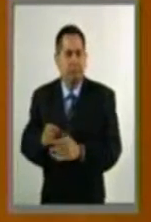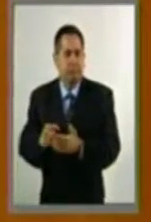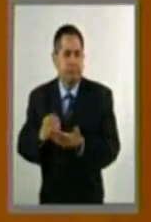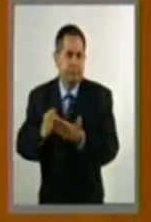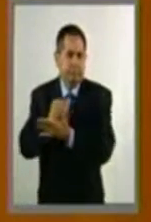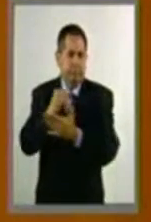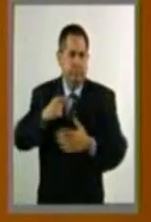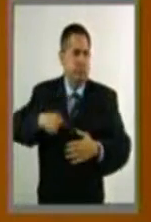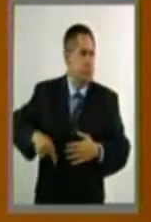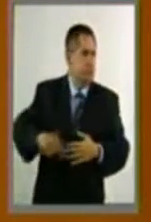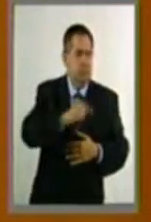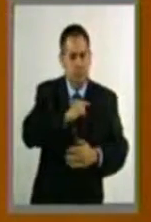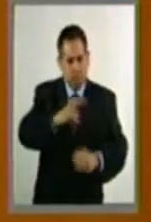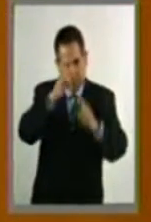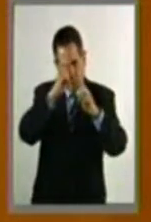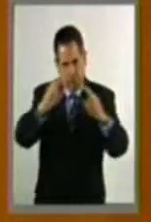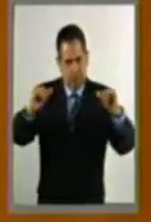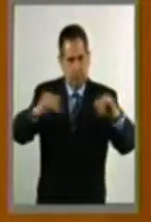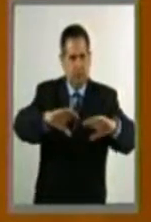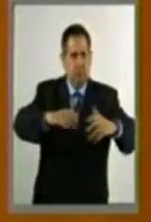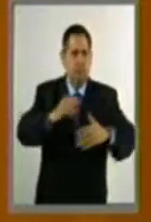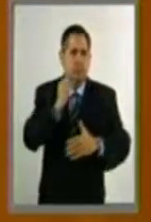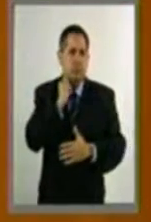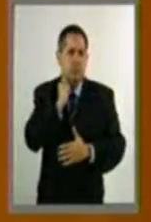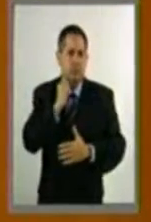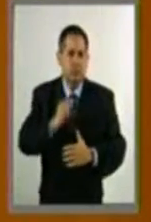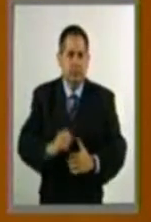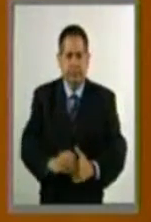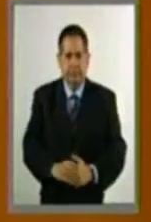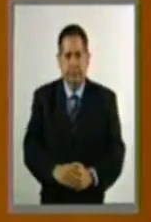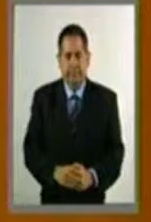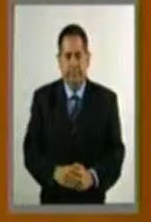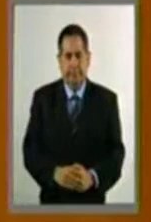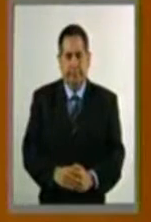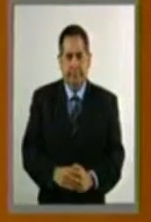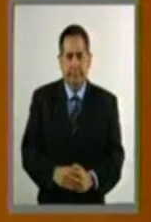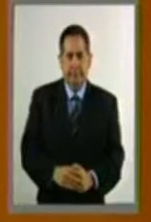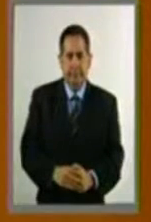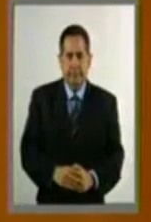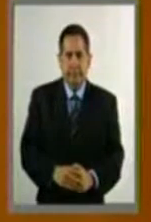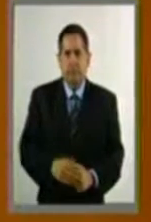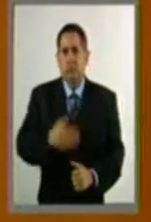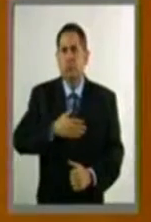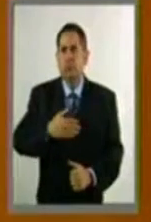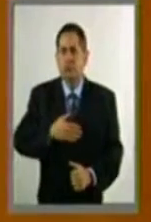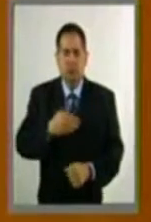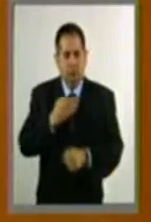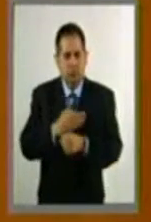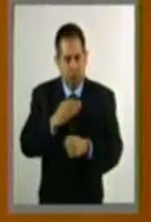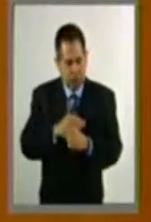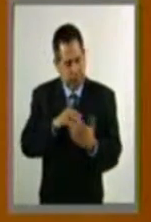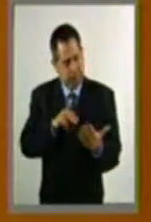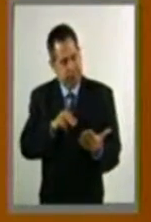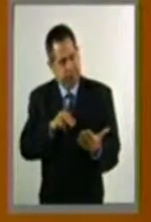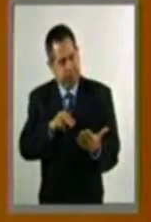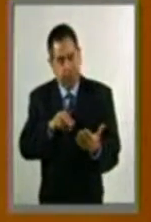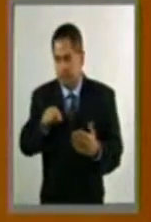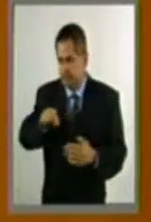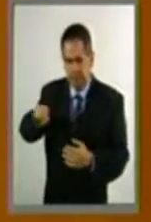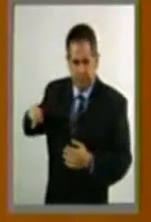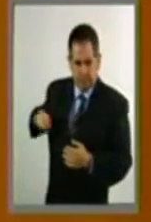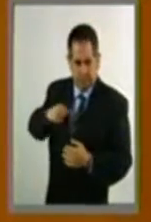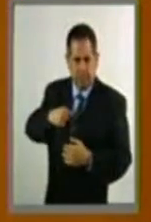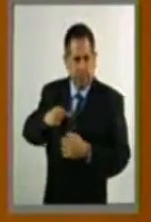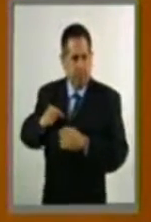determinación de esta honorable Asamblea Senatorial. Nos encontramos, así lo pensamos, los integrantes de las